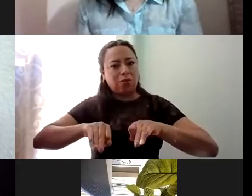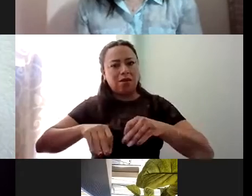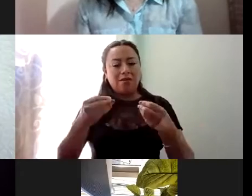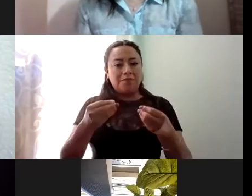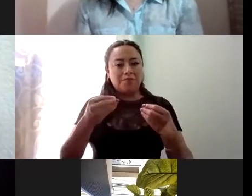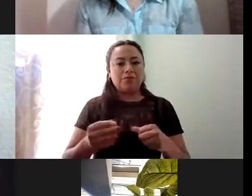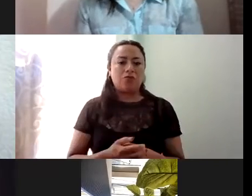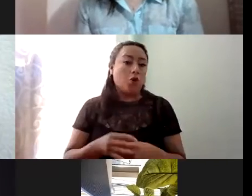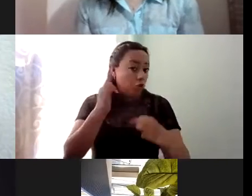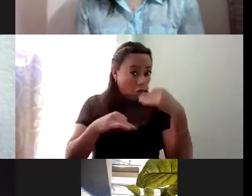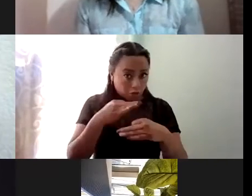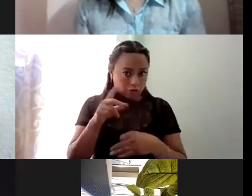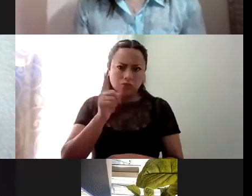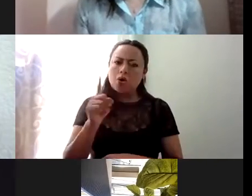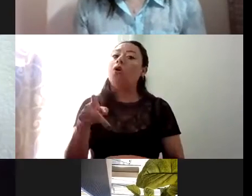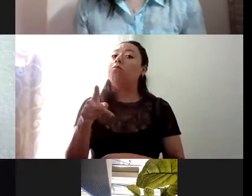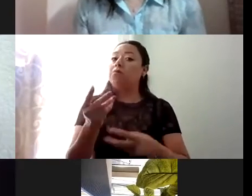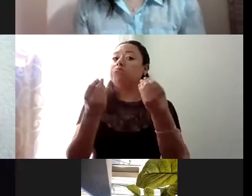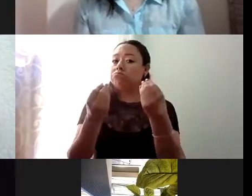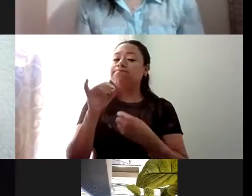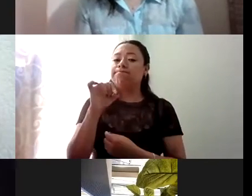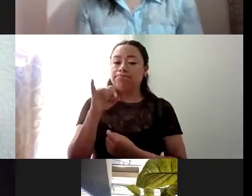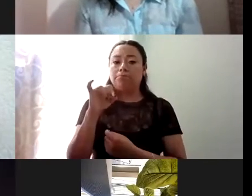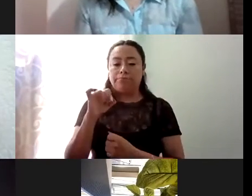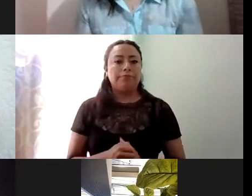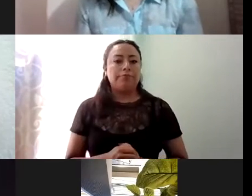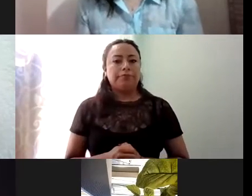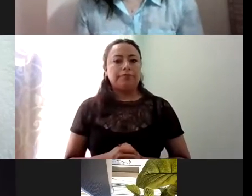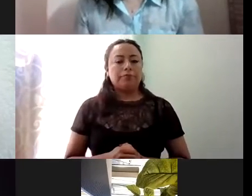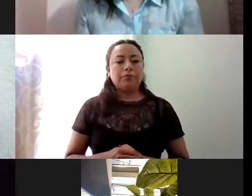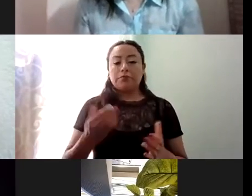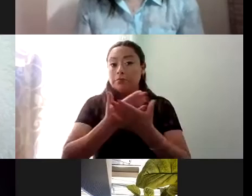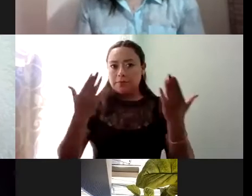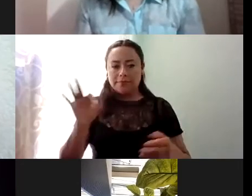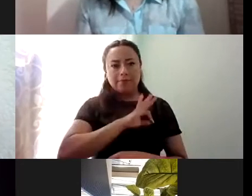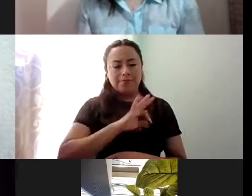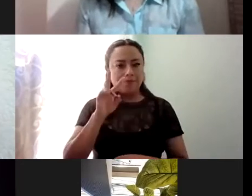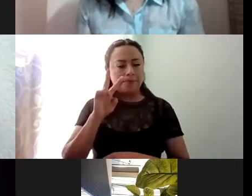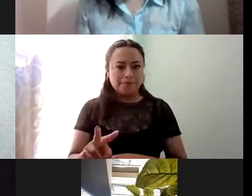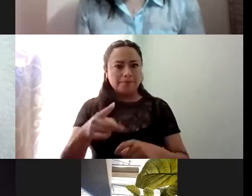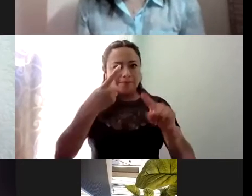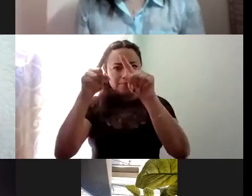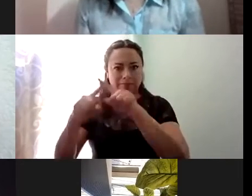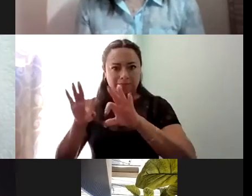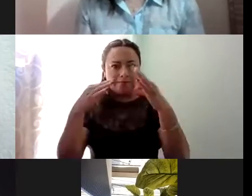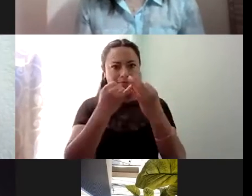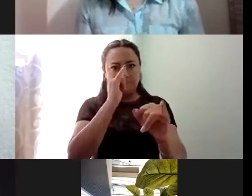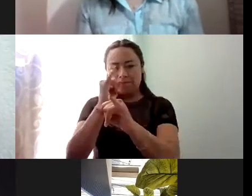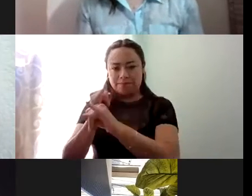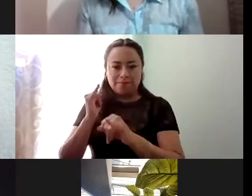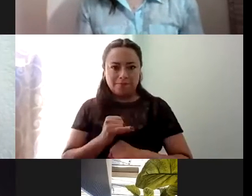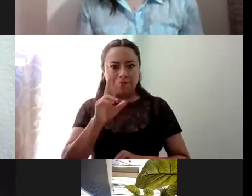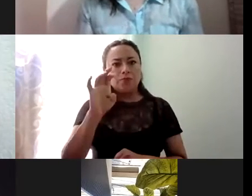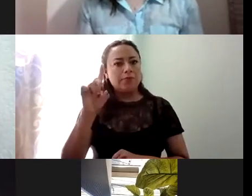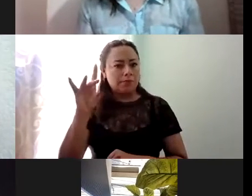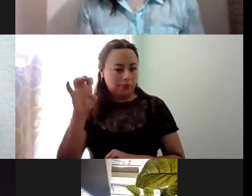Obviamente no todos, pero sí una gran mayoría. Entonces, ahora podemos ver en las redes sociales la demanda ciudadana de la población que se